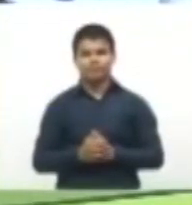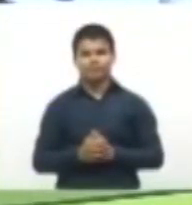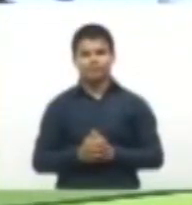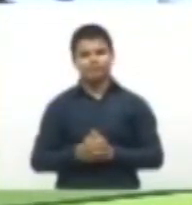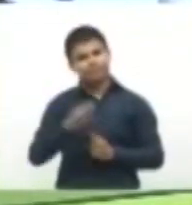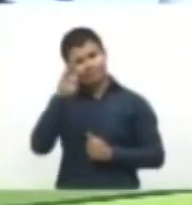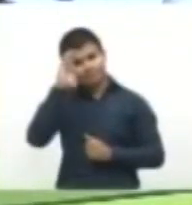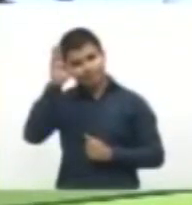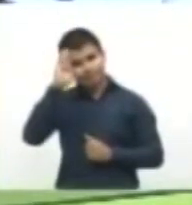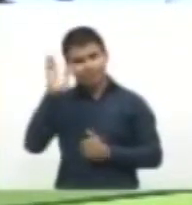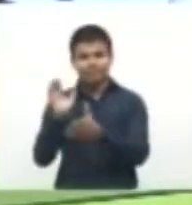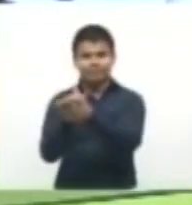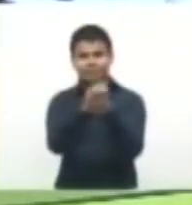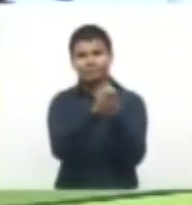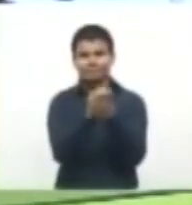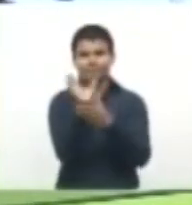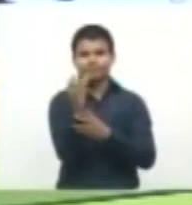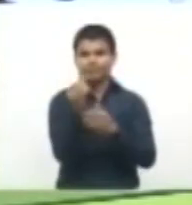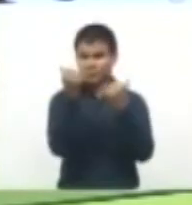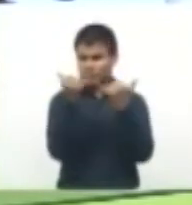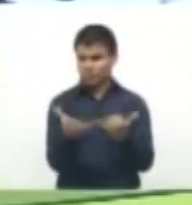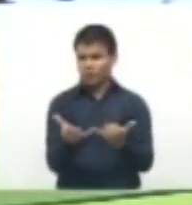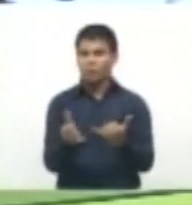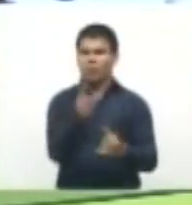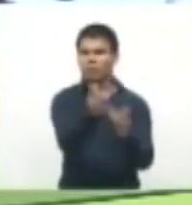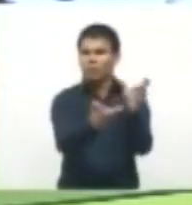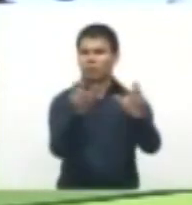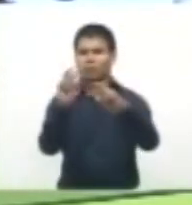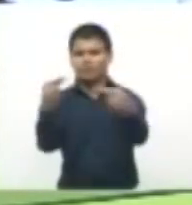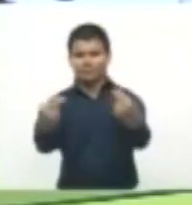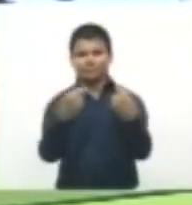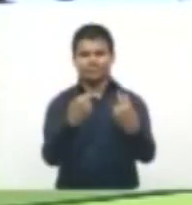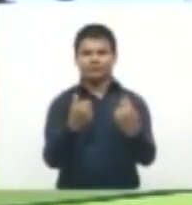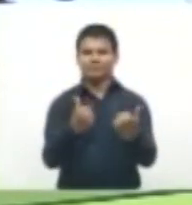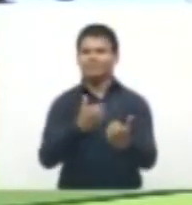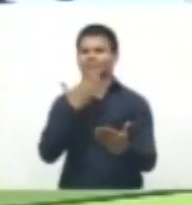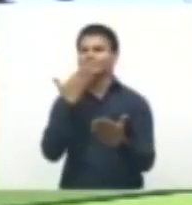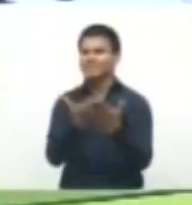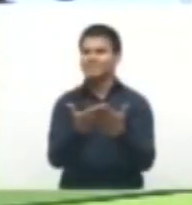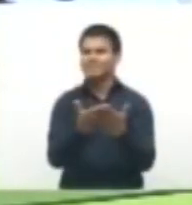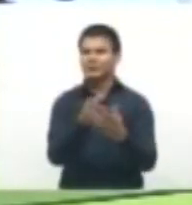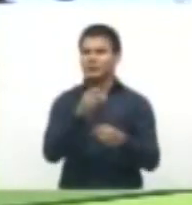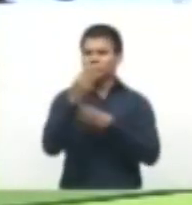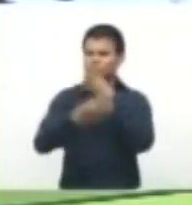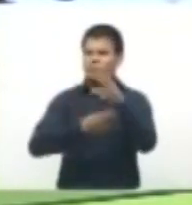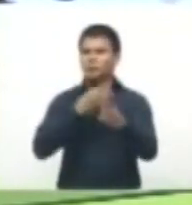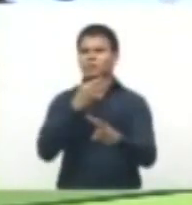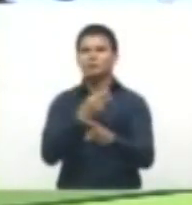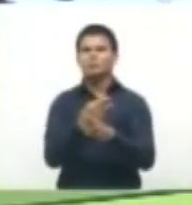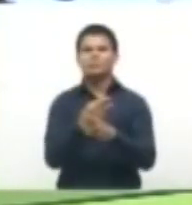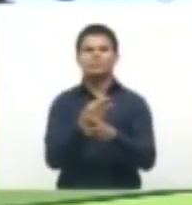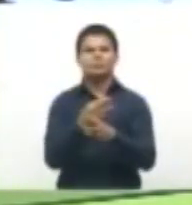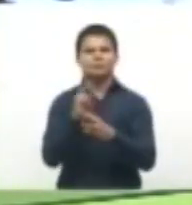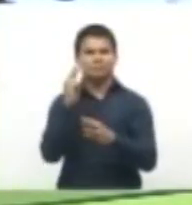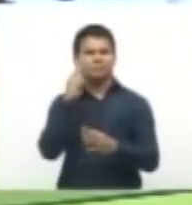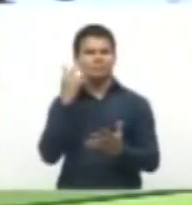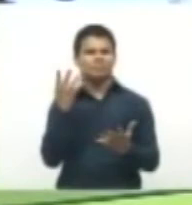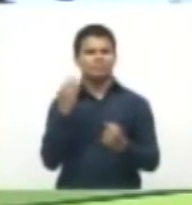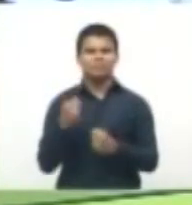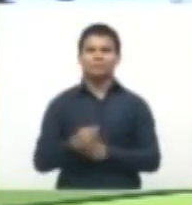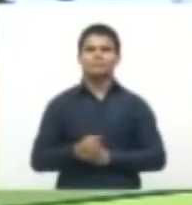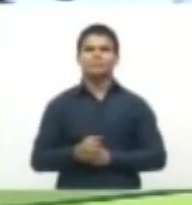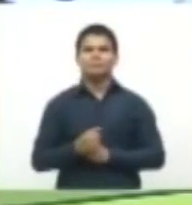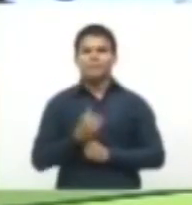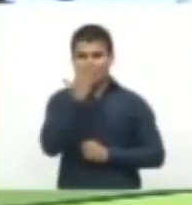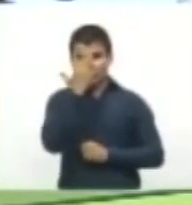cordial saludo y agradecemos a todos los que en estos momentos nos reportan sintonías desde diferentes partes del mundo a través de nuestra transmisión en vivo por